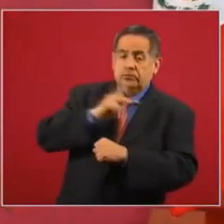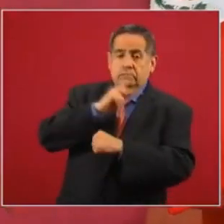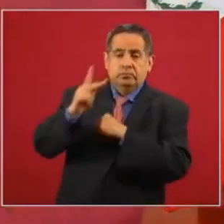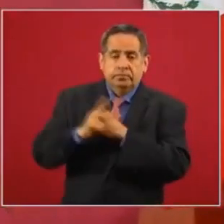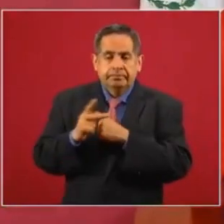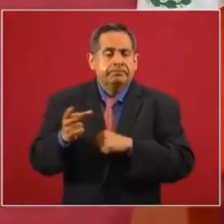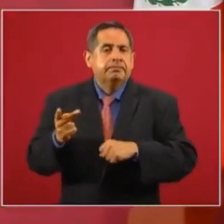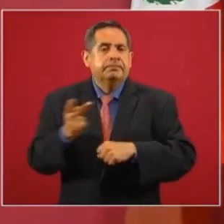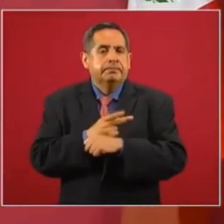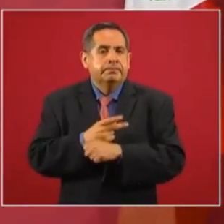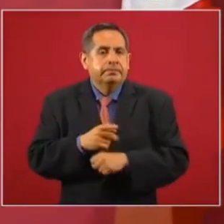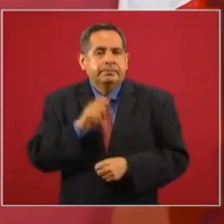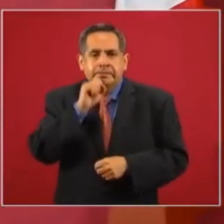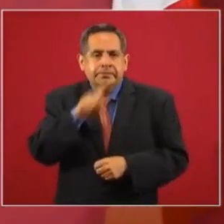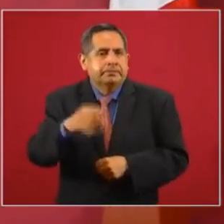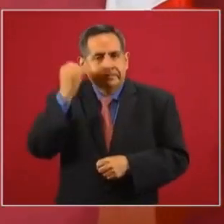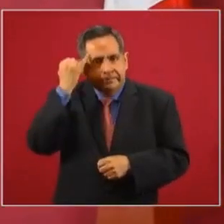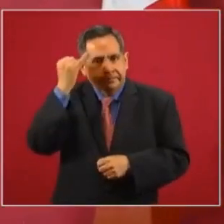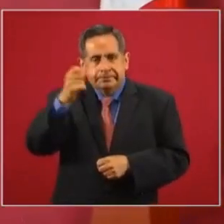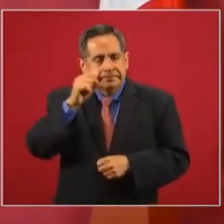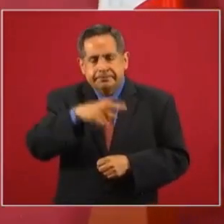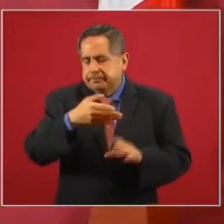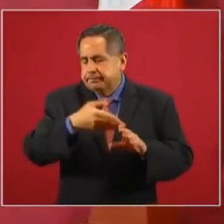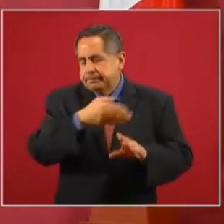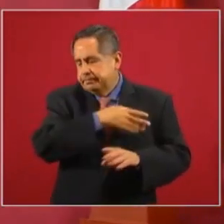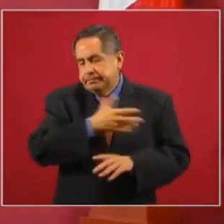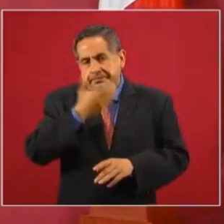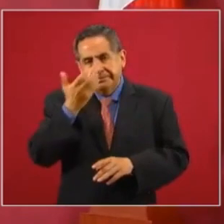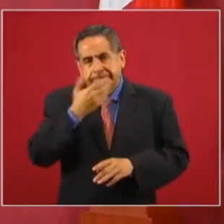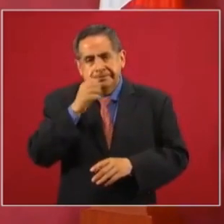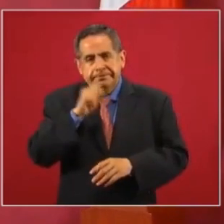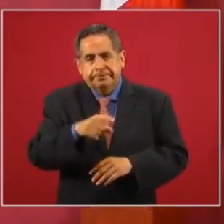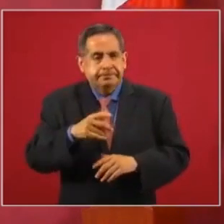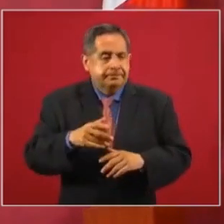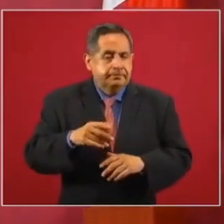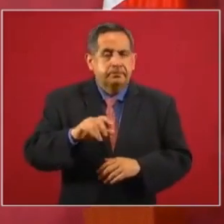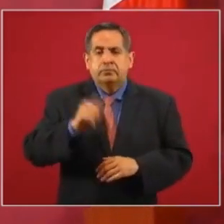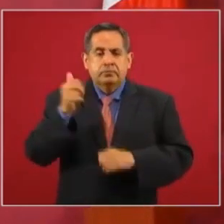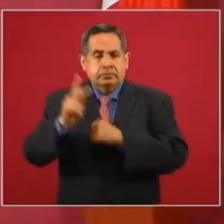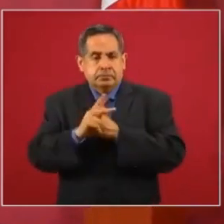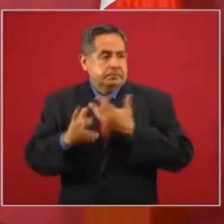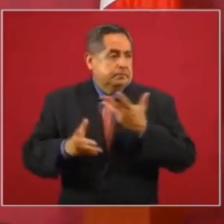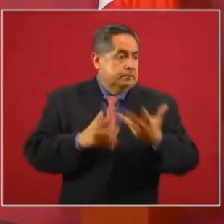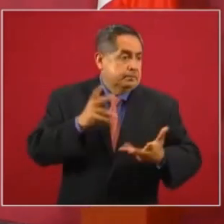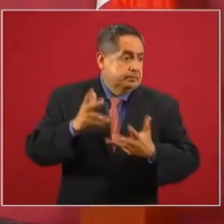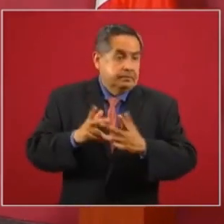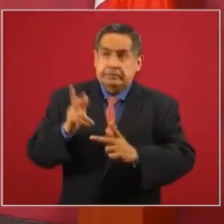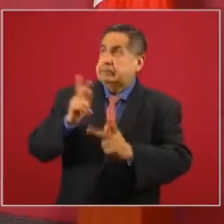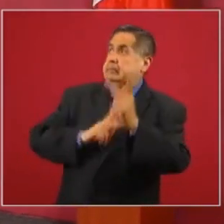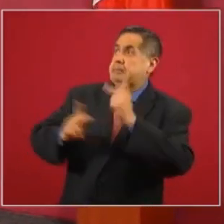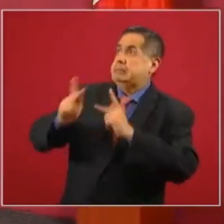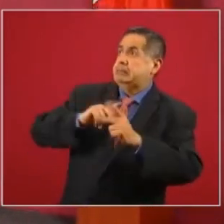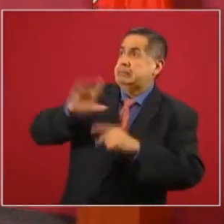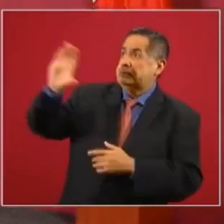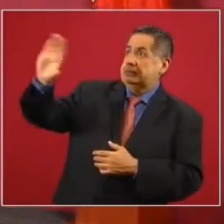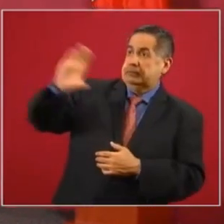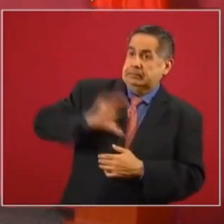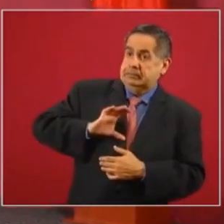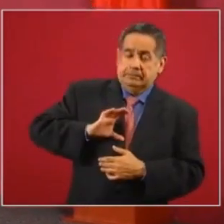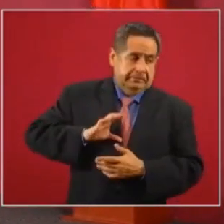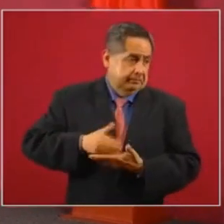aplicaron la estrategia de siempre de endeudarse